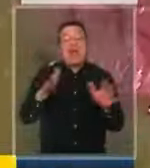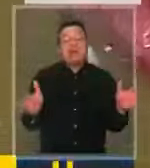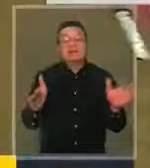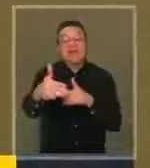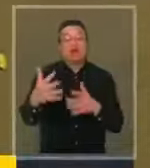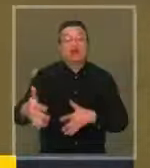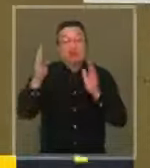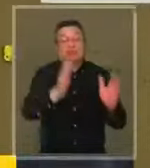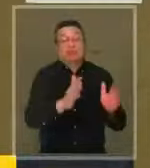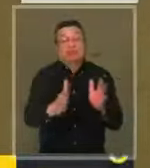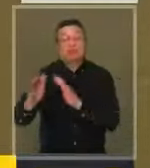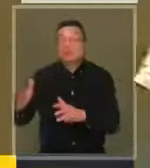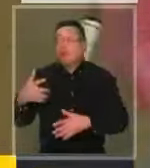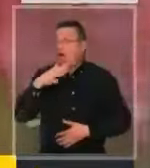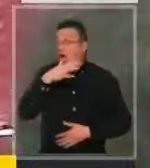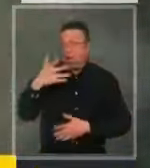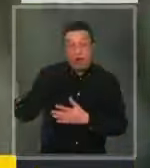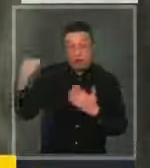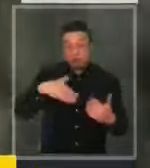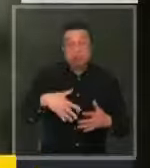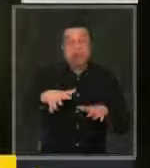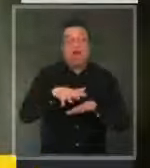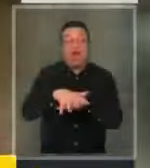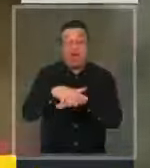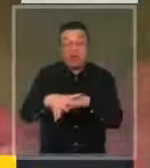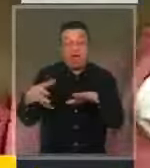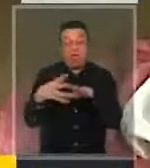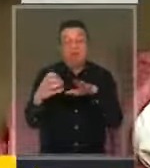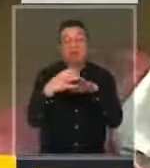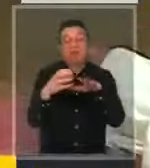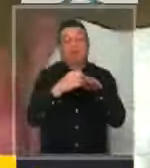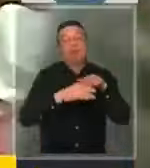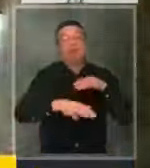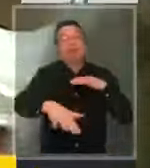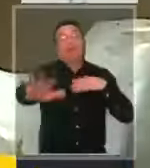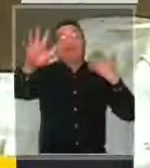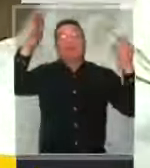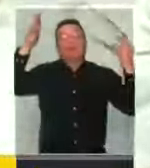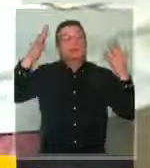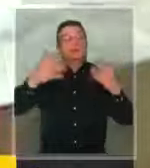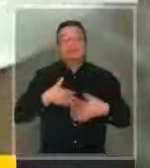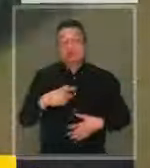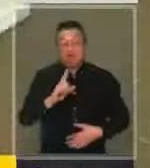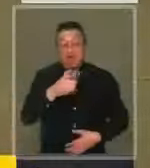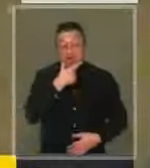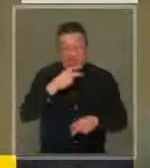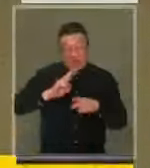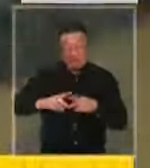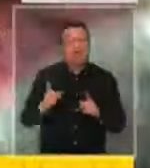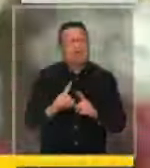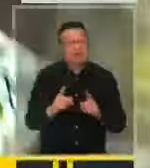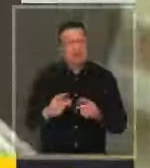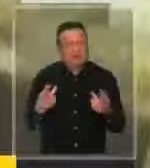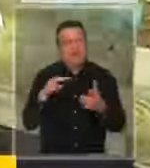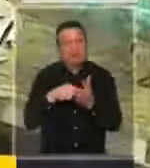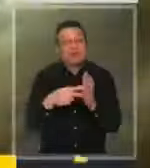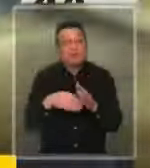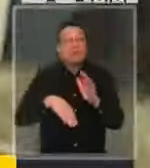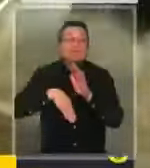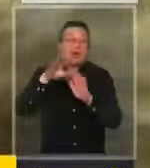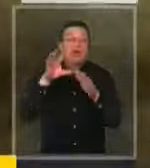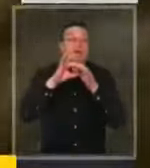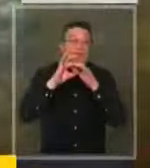esta cantidad de lluvia la arena se va. Entonces no es algo que nosotros no queramos arreglar. Es aquí el problema más grande.